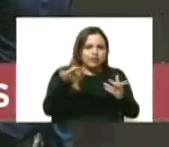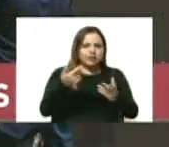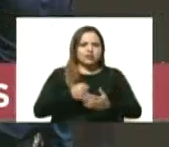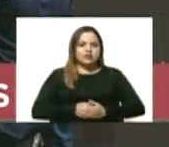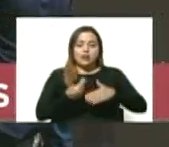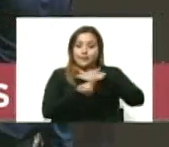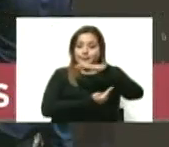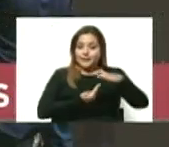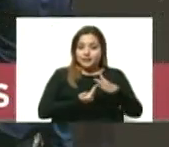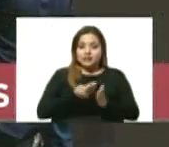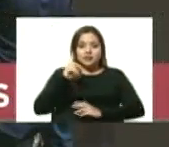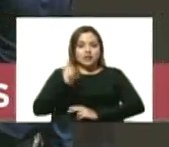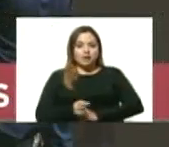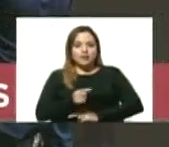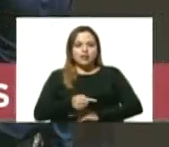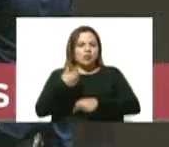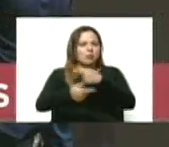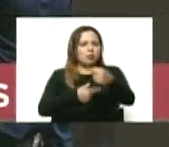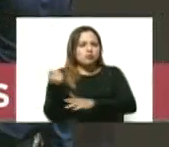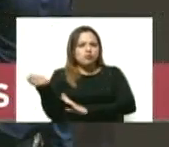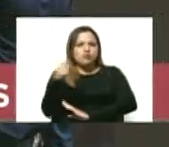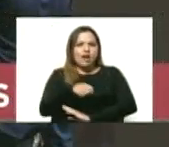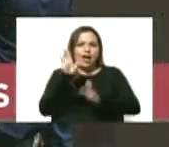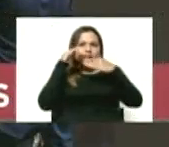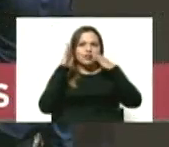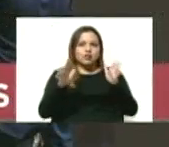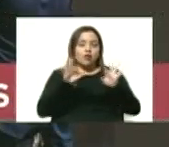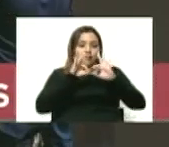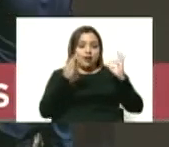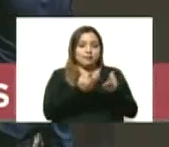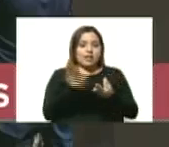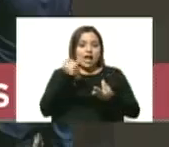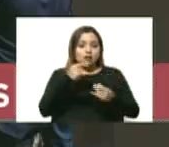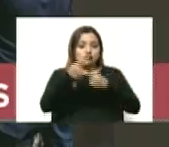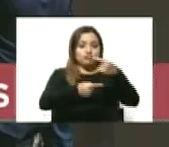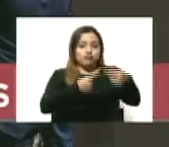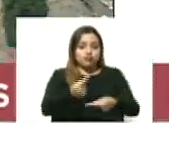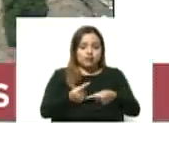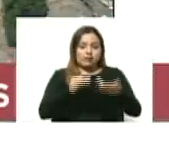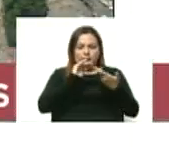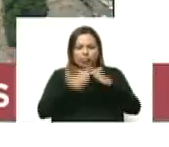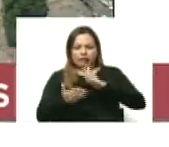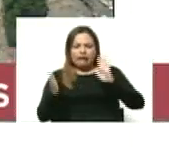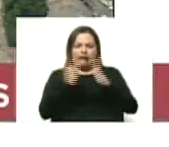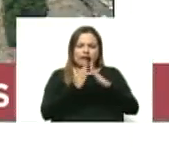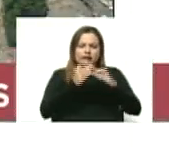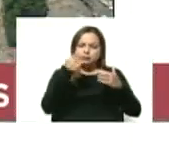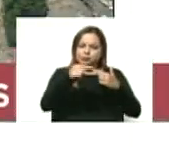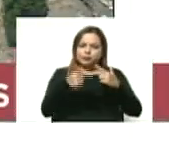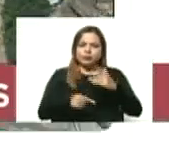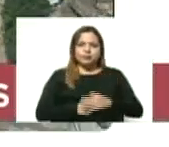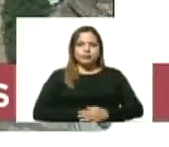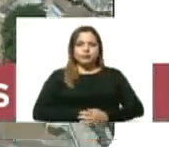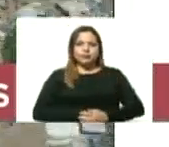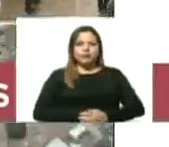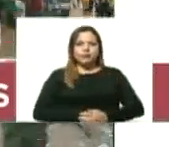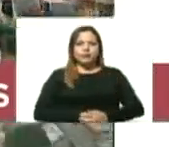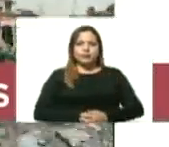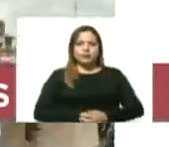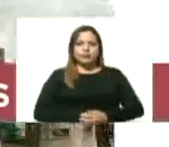primaria, sino a lo largo de los próximos meses, para atender a estas familias que han sido afectadas. Vamos a continuar leyendo para ustedes